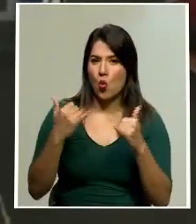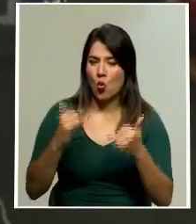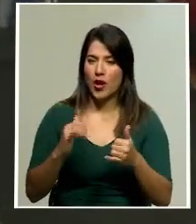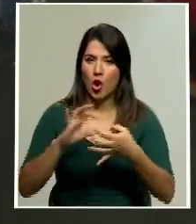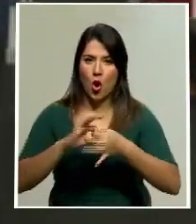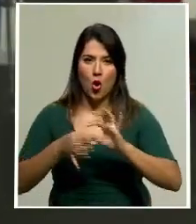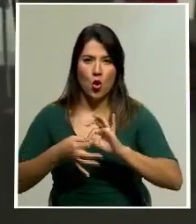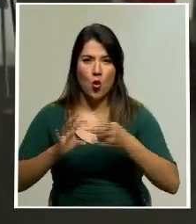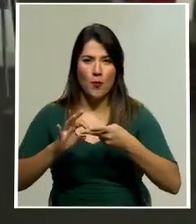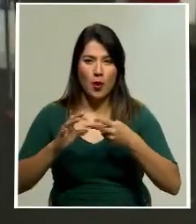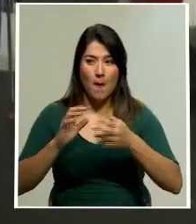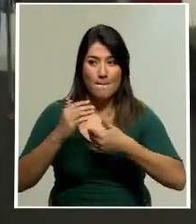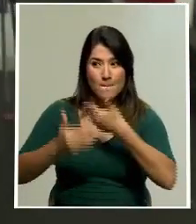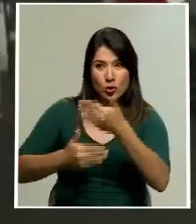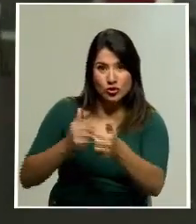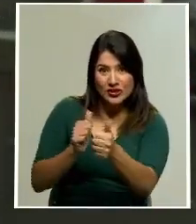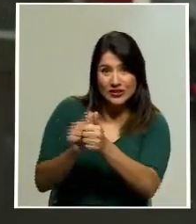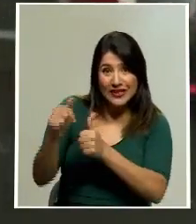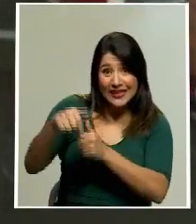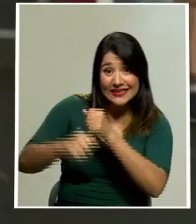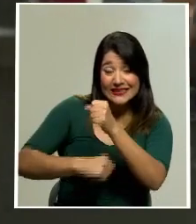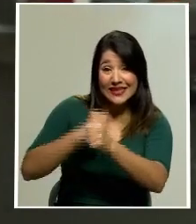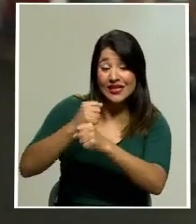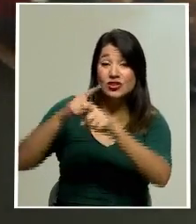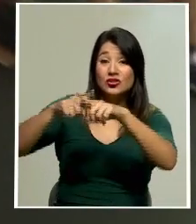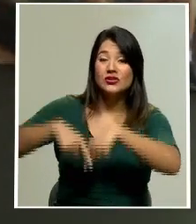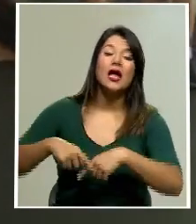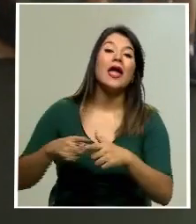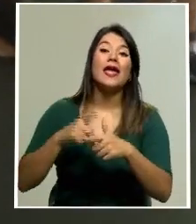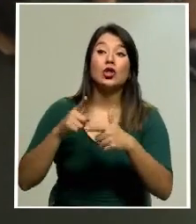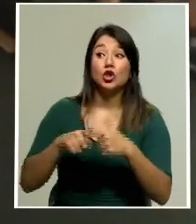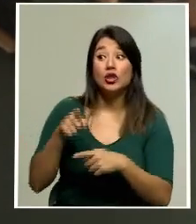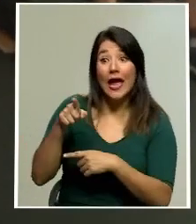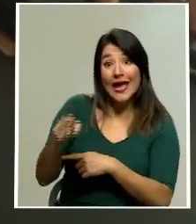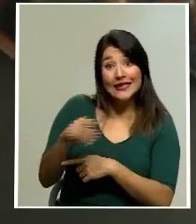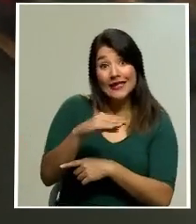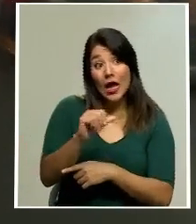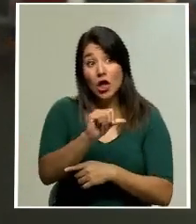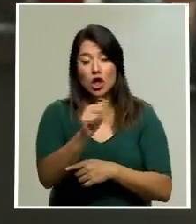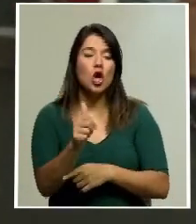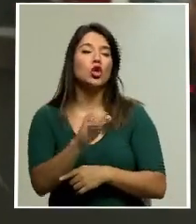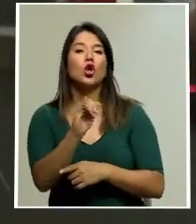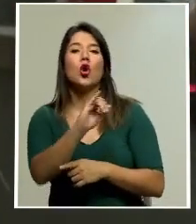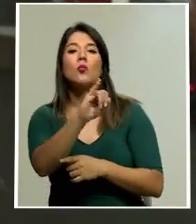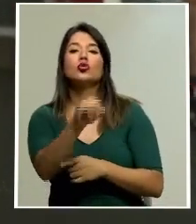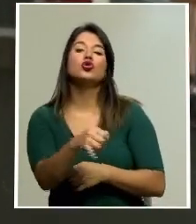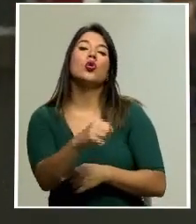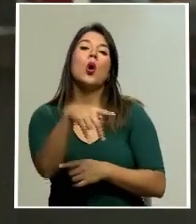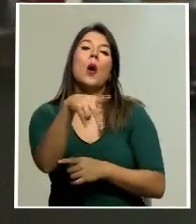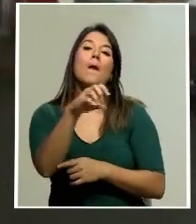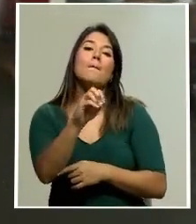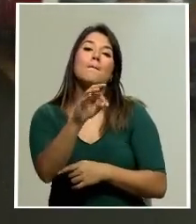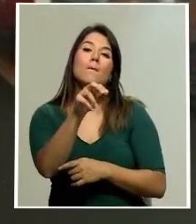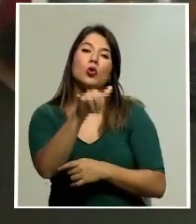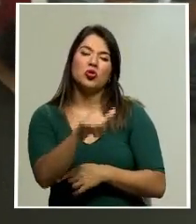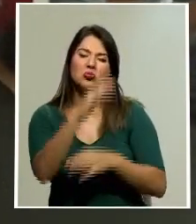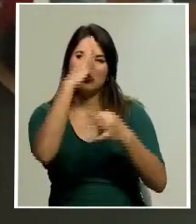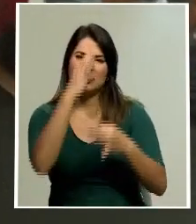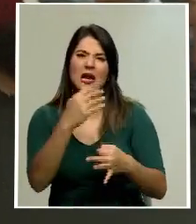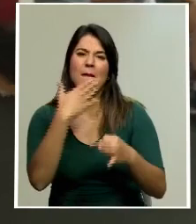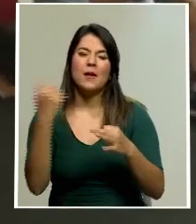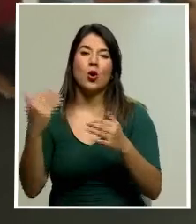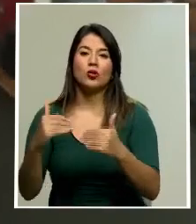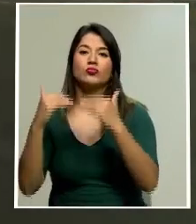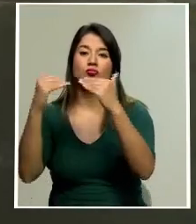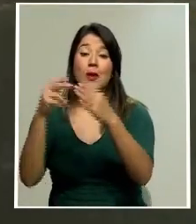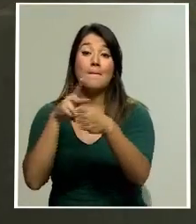que fue cancelado por completo este año hizo que ella y otros como Joseph "La Maravilla" Potoy dieran el salto.